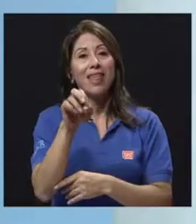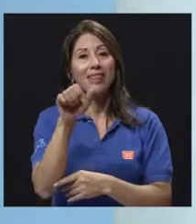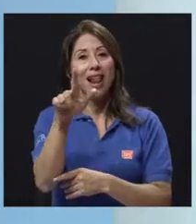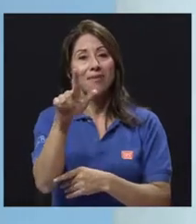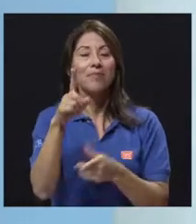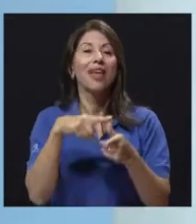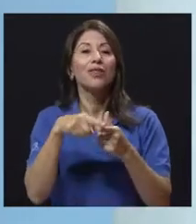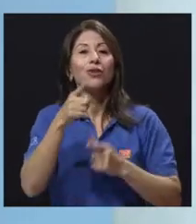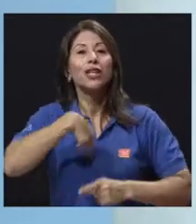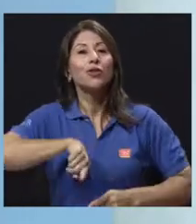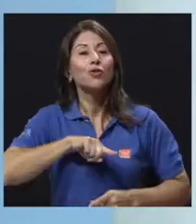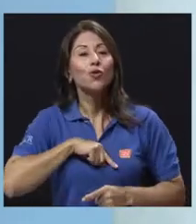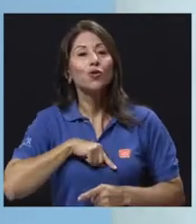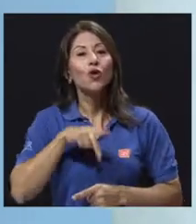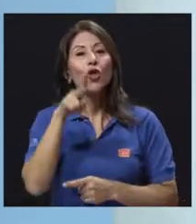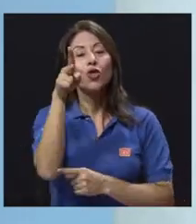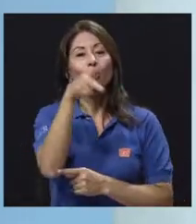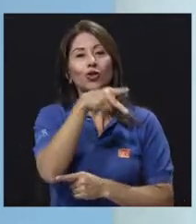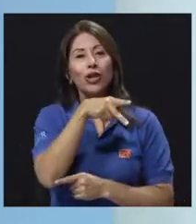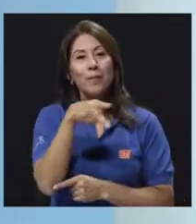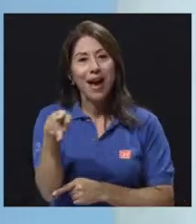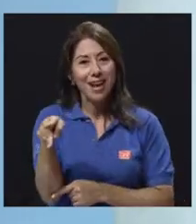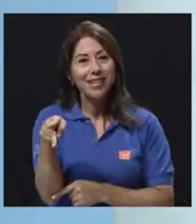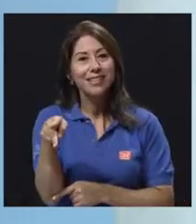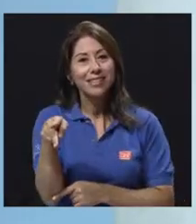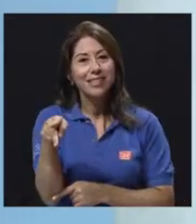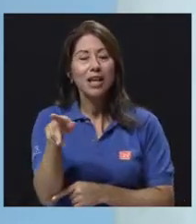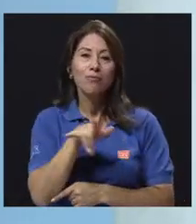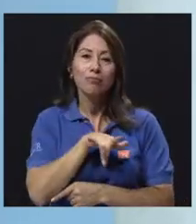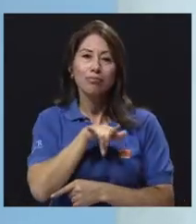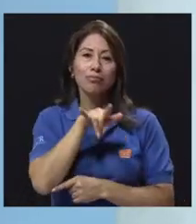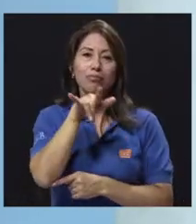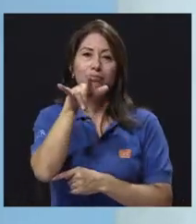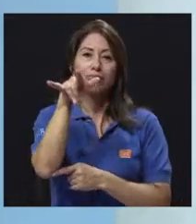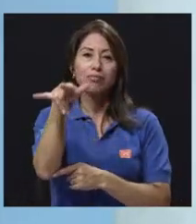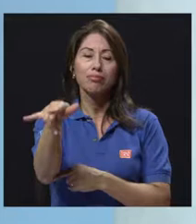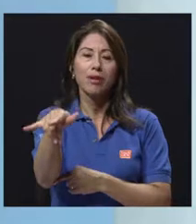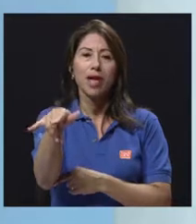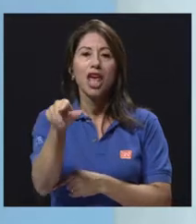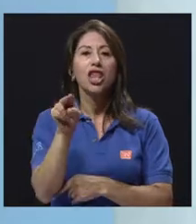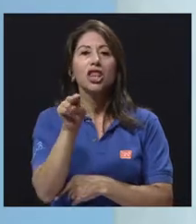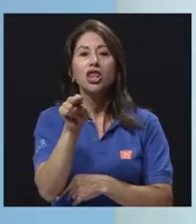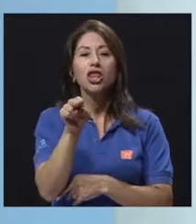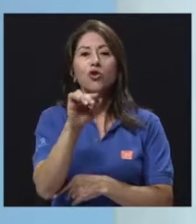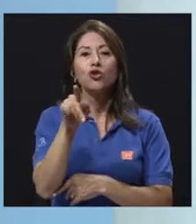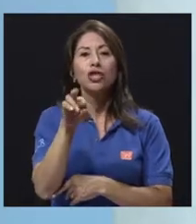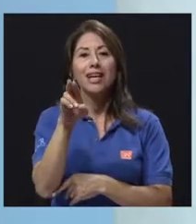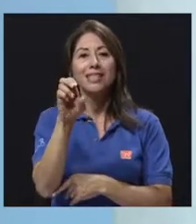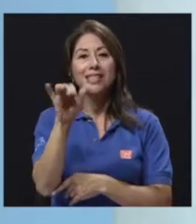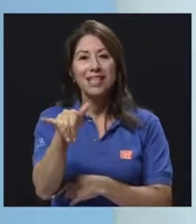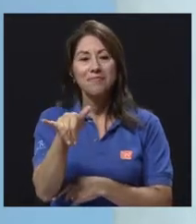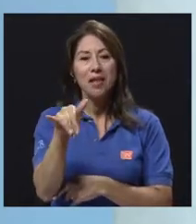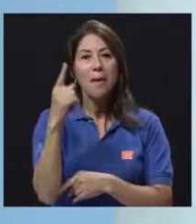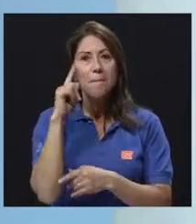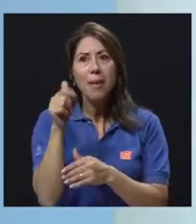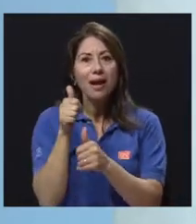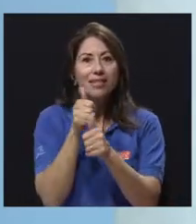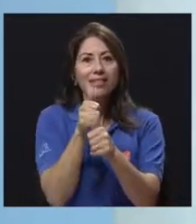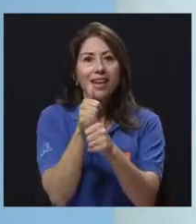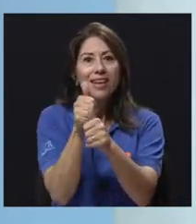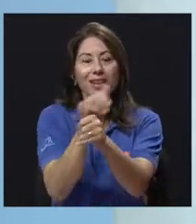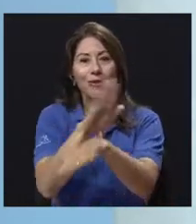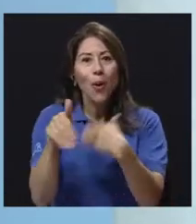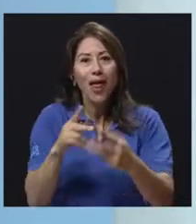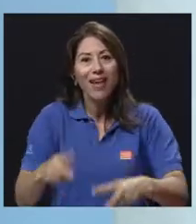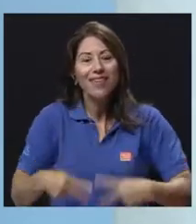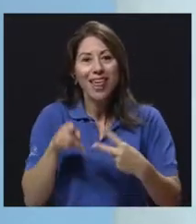Entonces viajamos por 2 semanas a New Jersey a seguir toda la vida de él. Fue algo muy, muy, muy intenso